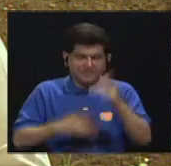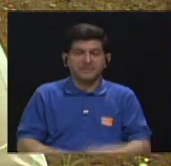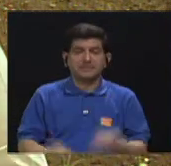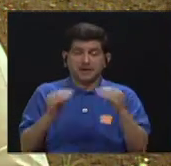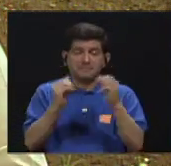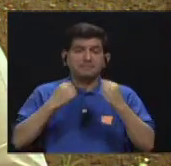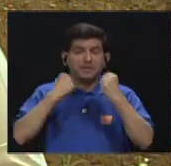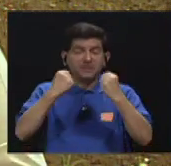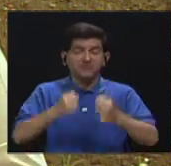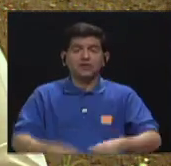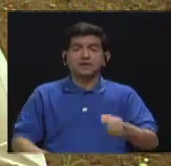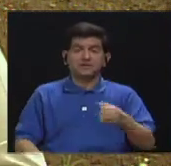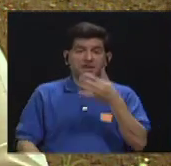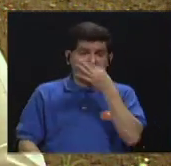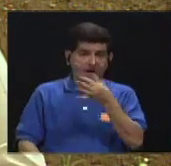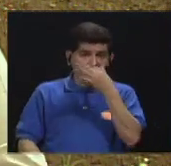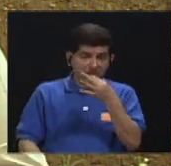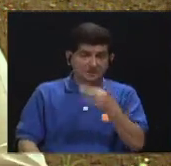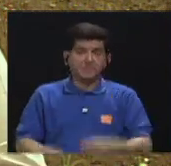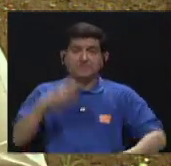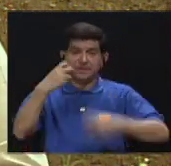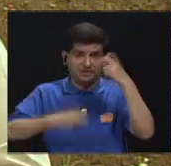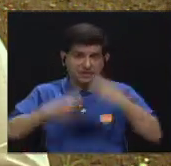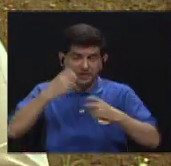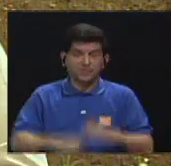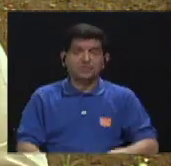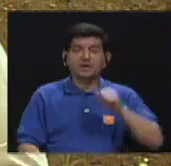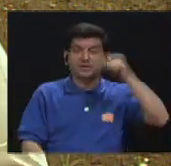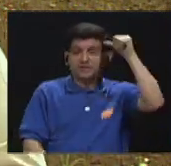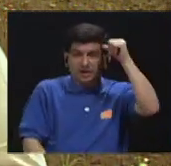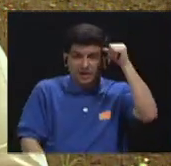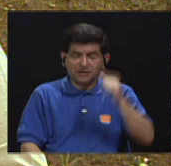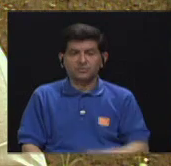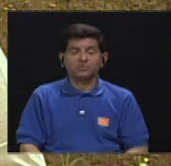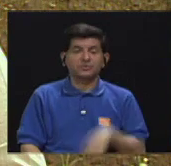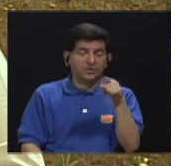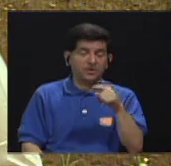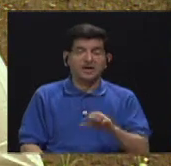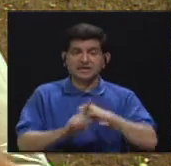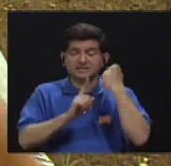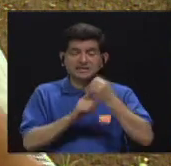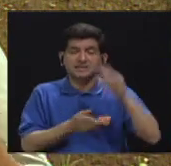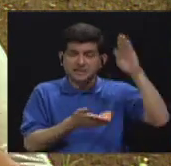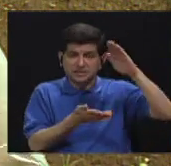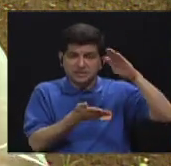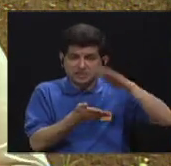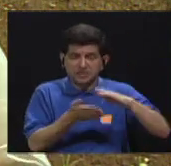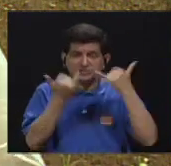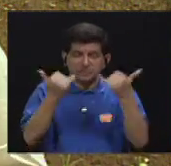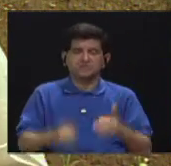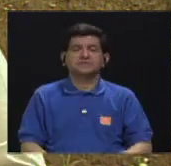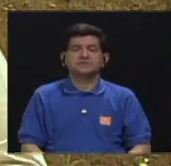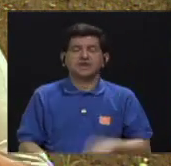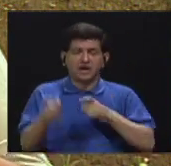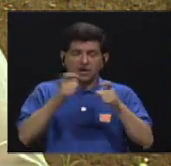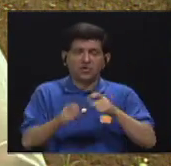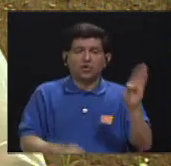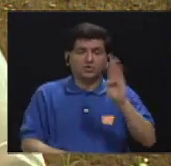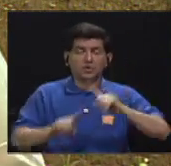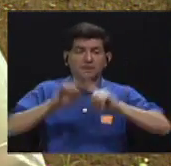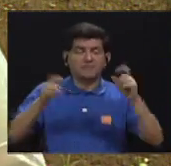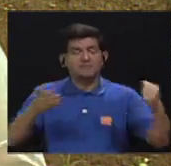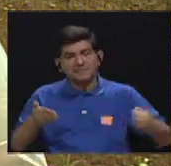más fuerte que la gripe, y tenemos el problema que en los adultos la caries dental va disminuyendo porque llevamos controlando un poco las bacterias,